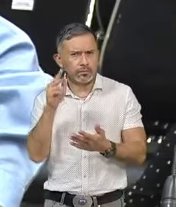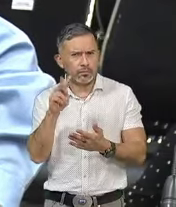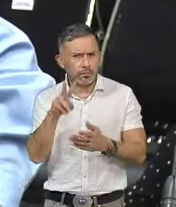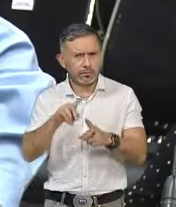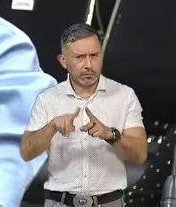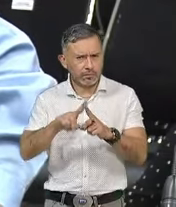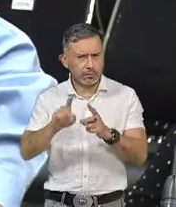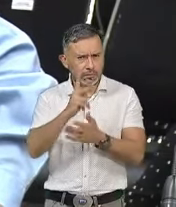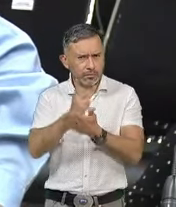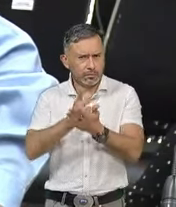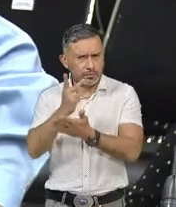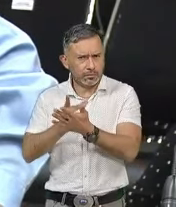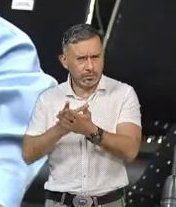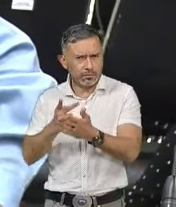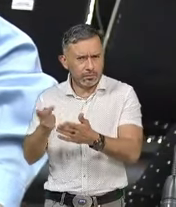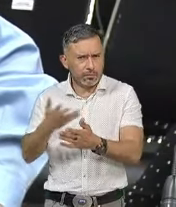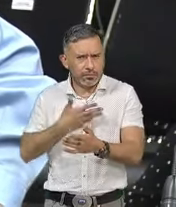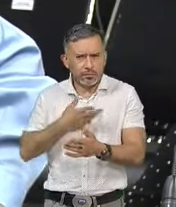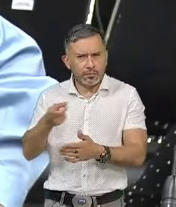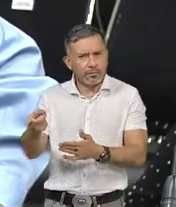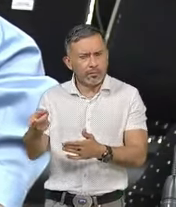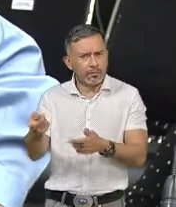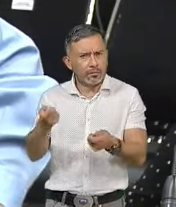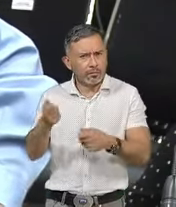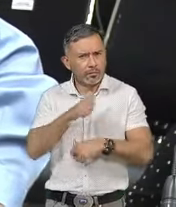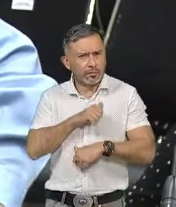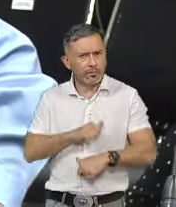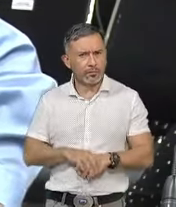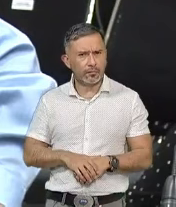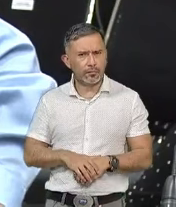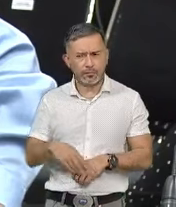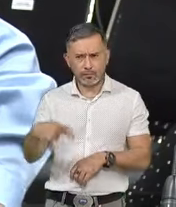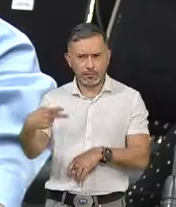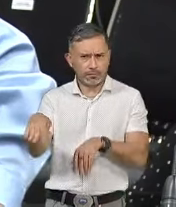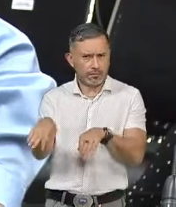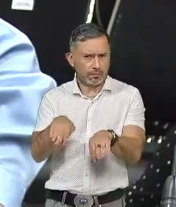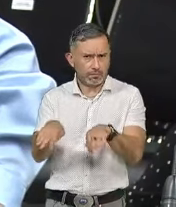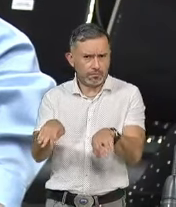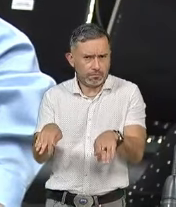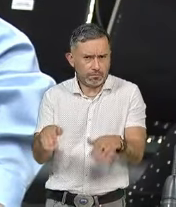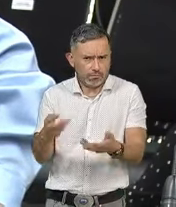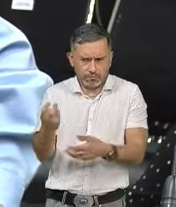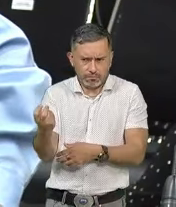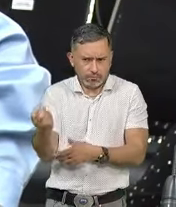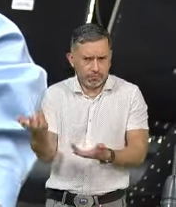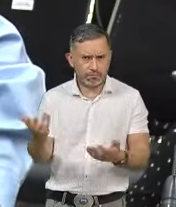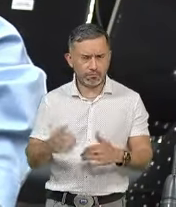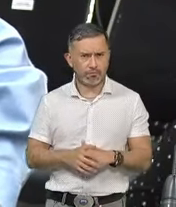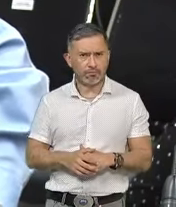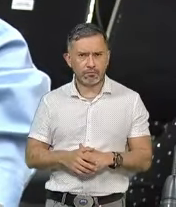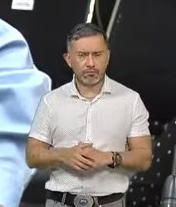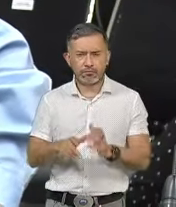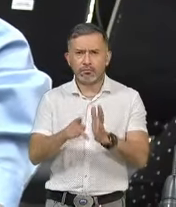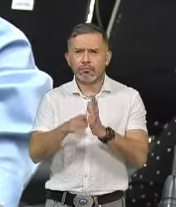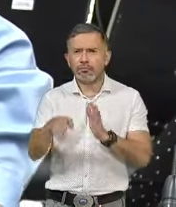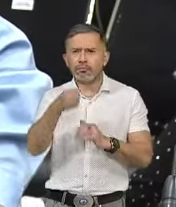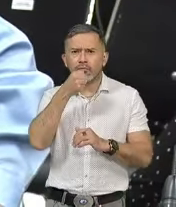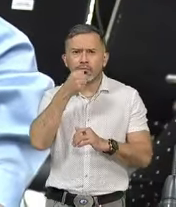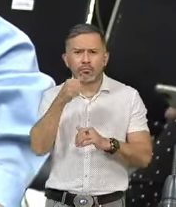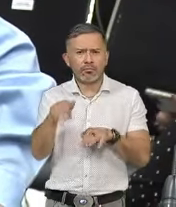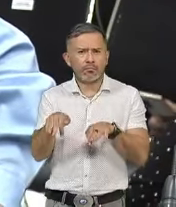distintos medios y su función es esa ser periodista